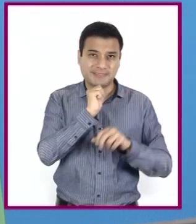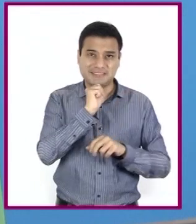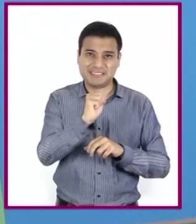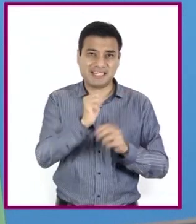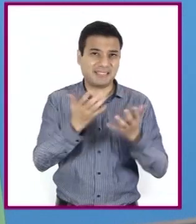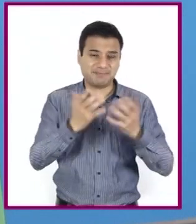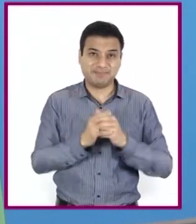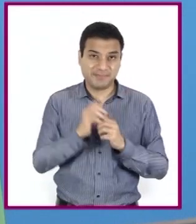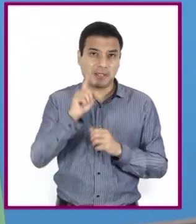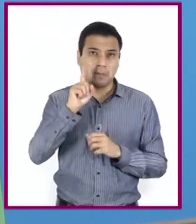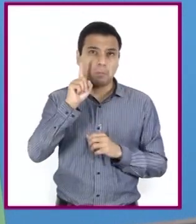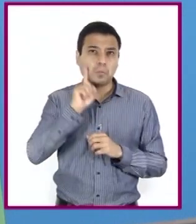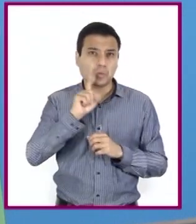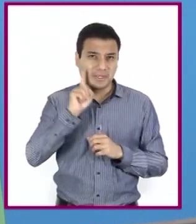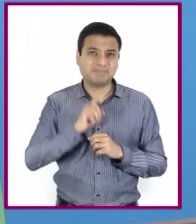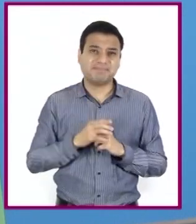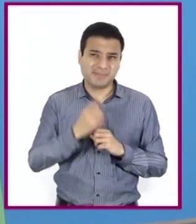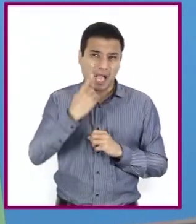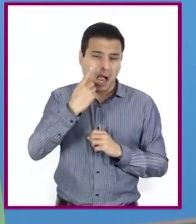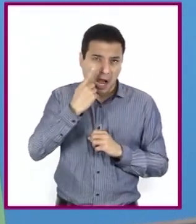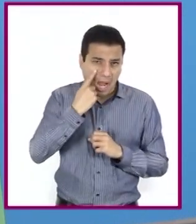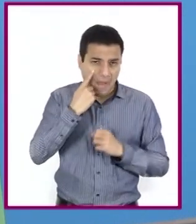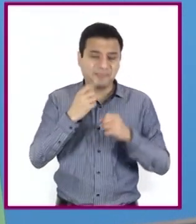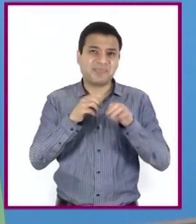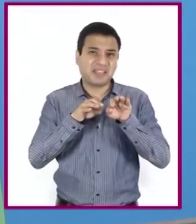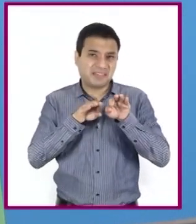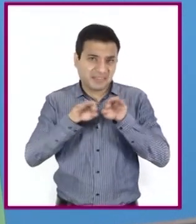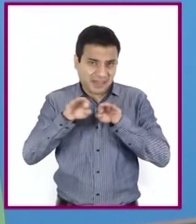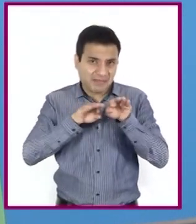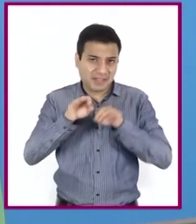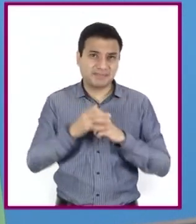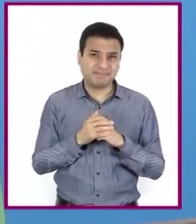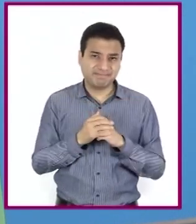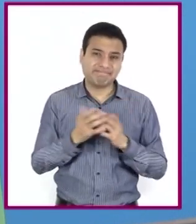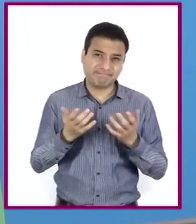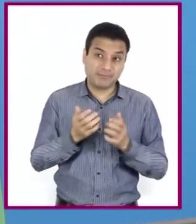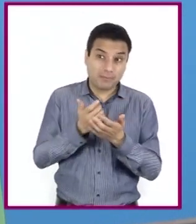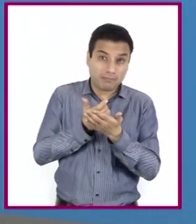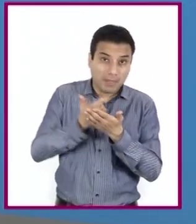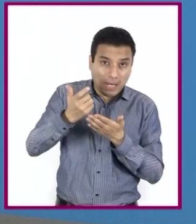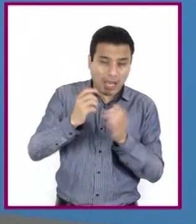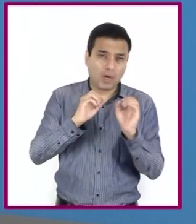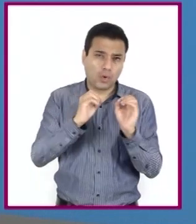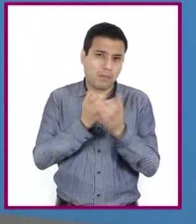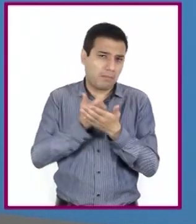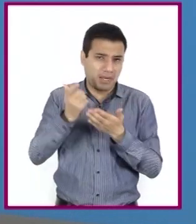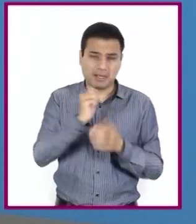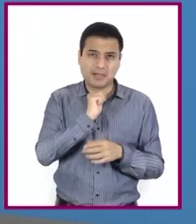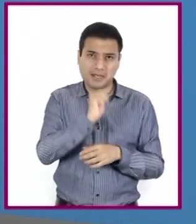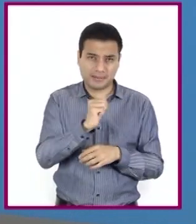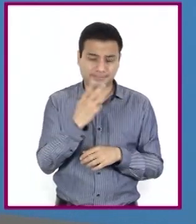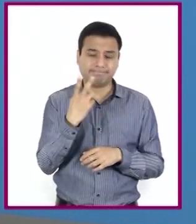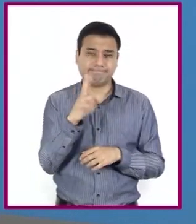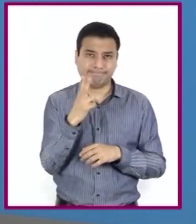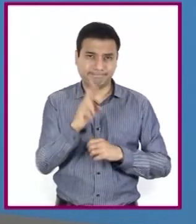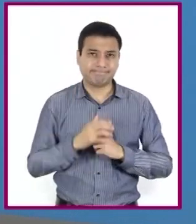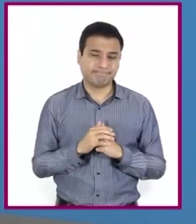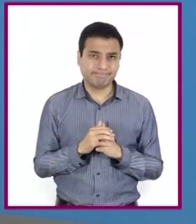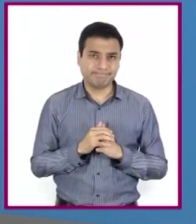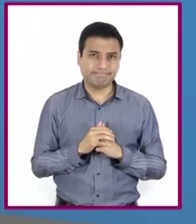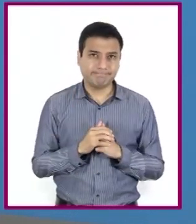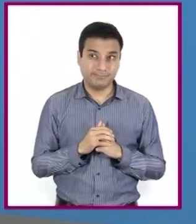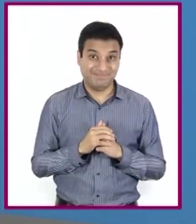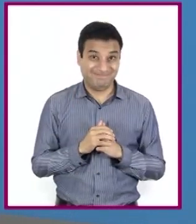de ellas trabajaban, tanto si recibían un salario como si no. A partir de lo que escucharon en la